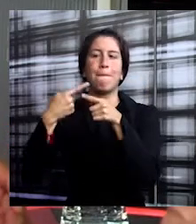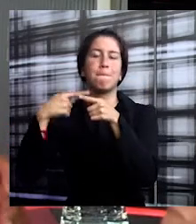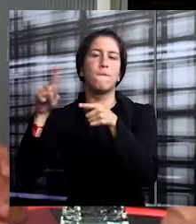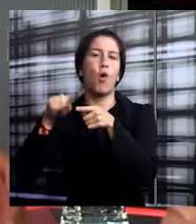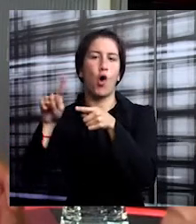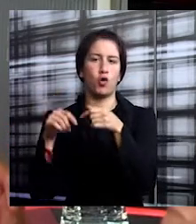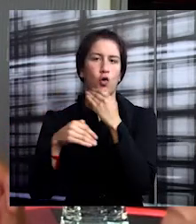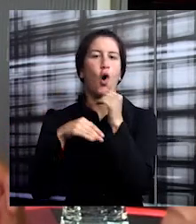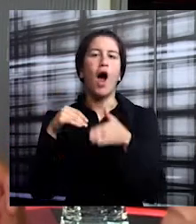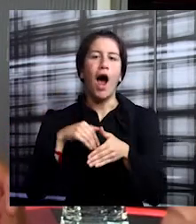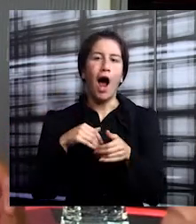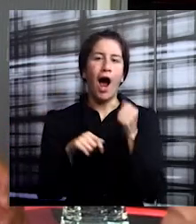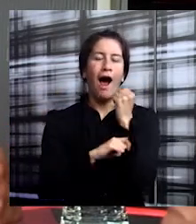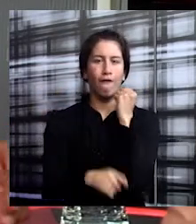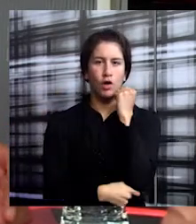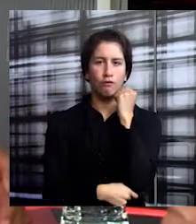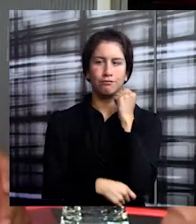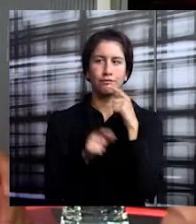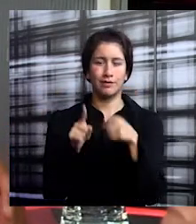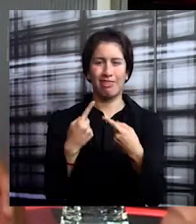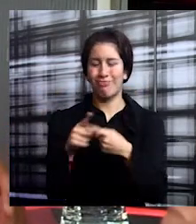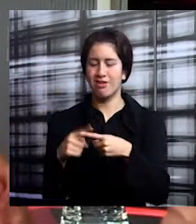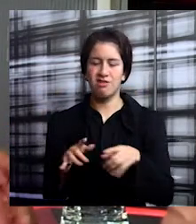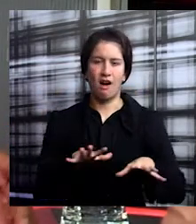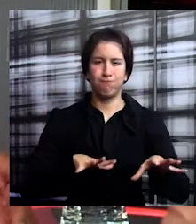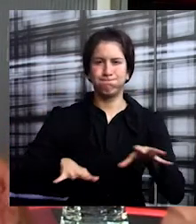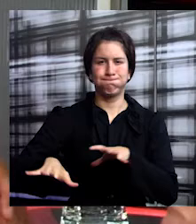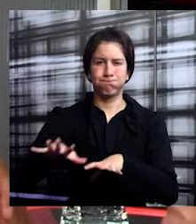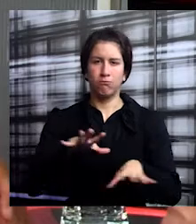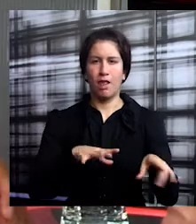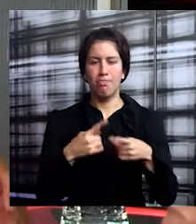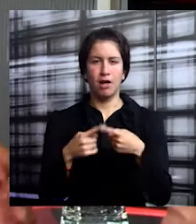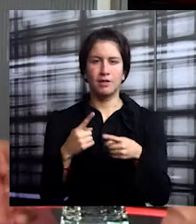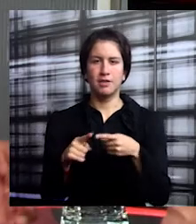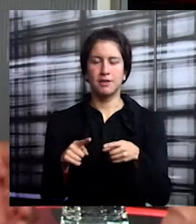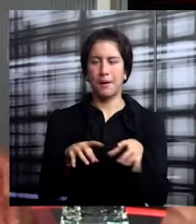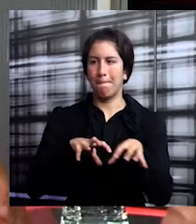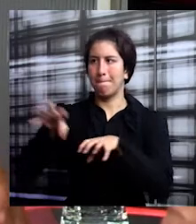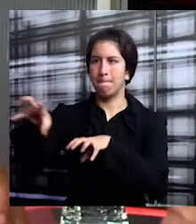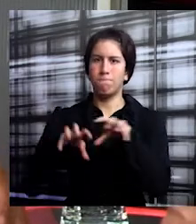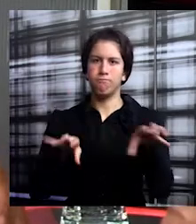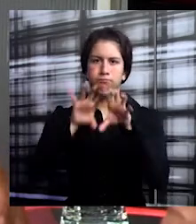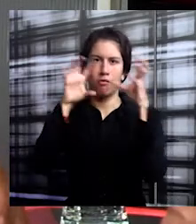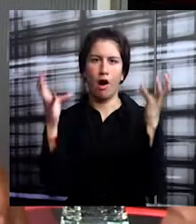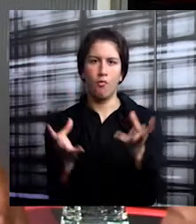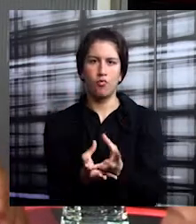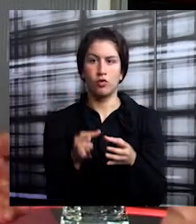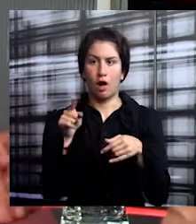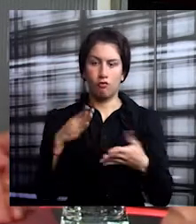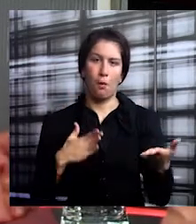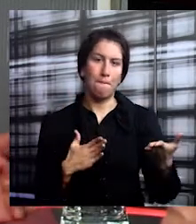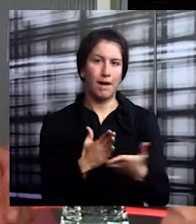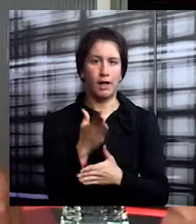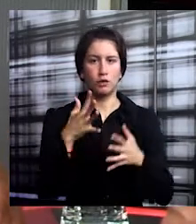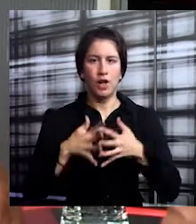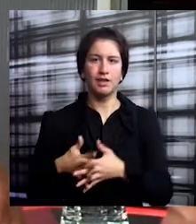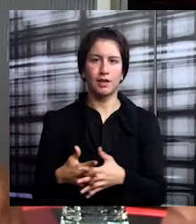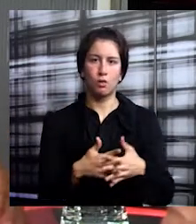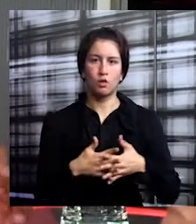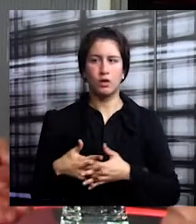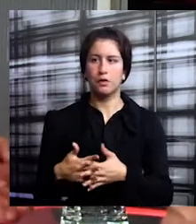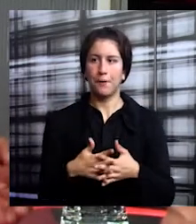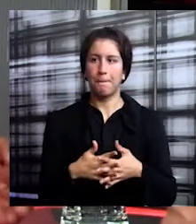distintas especialidades y en distintas partes del mundo. Es un ranking mundial que efectivamente partió en Estados Unidos y se divide por